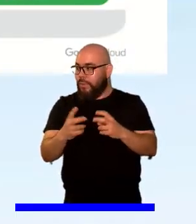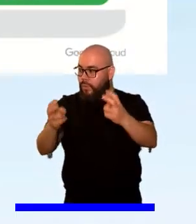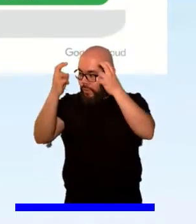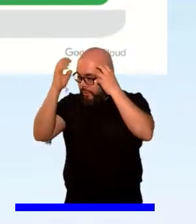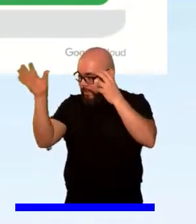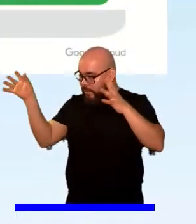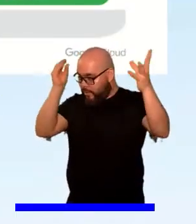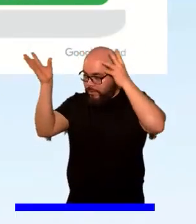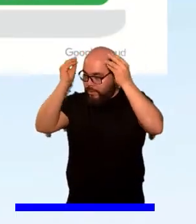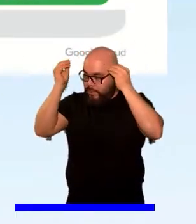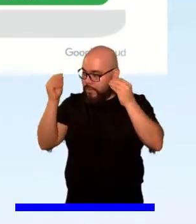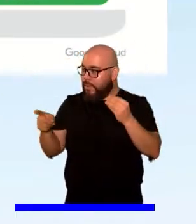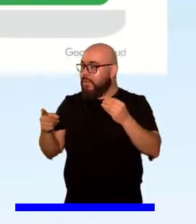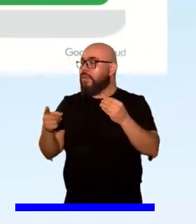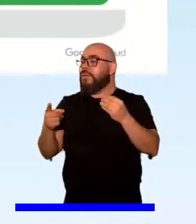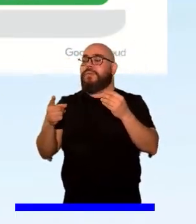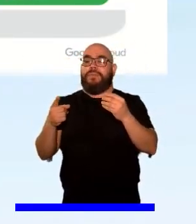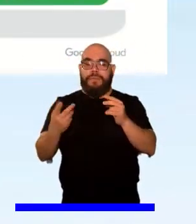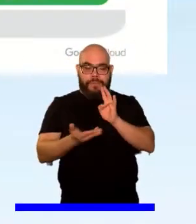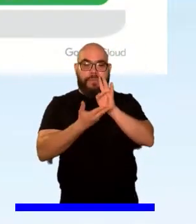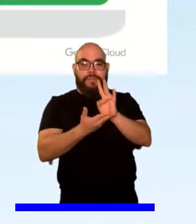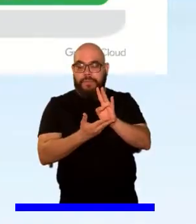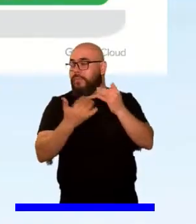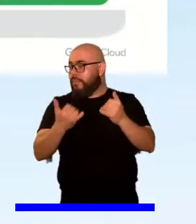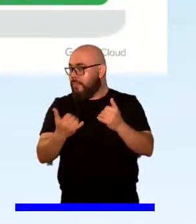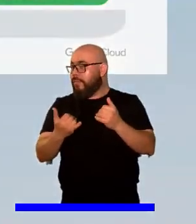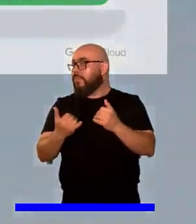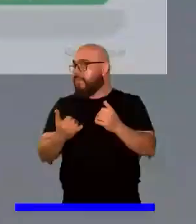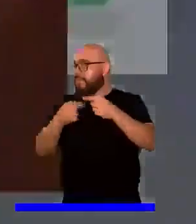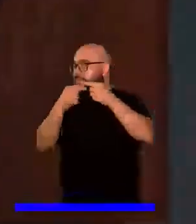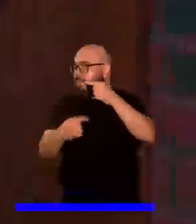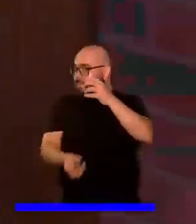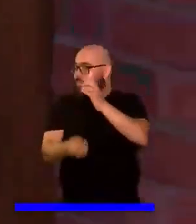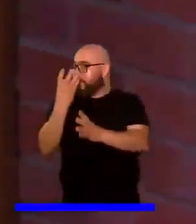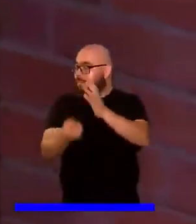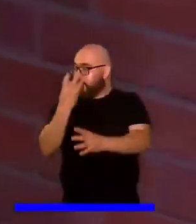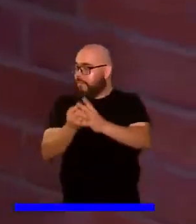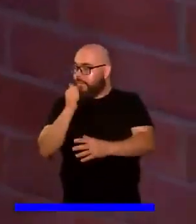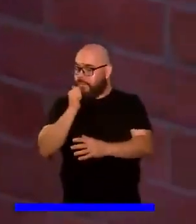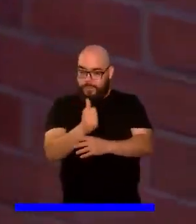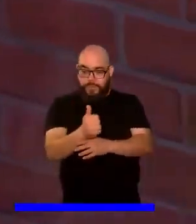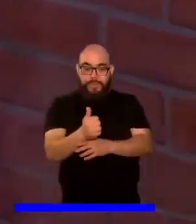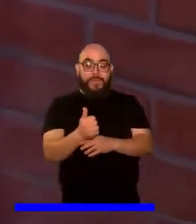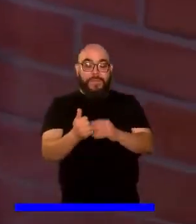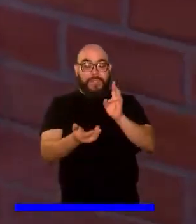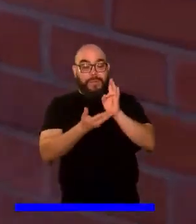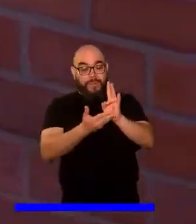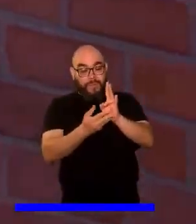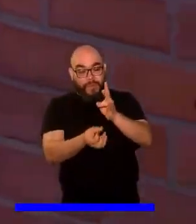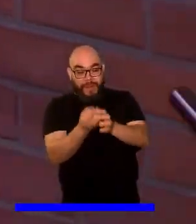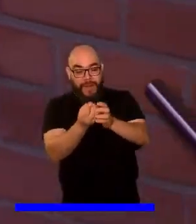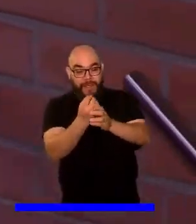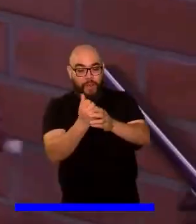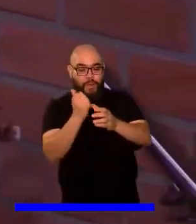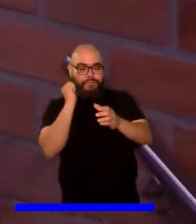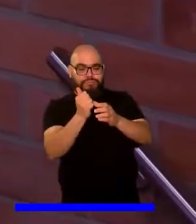conocimiento. Esos son los modelos de lenguaje, pero generativos. El nuevo paradigma acá es, nosotros ya